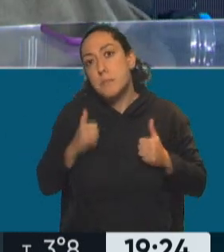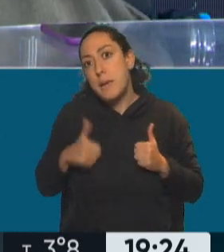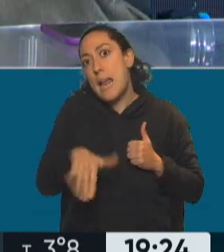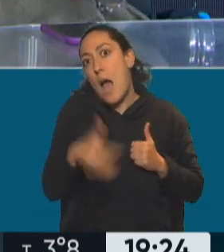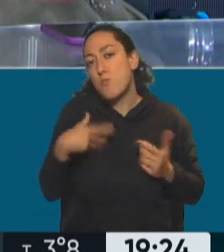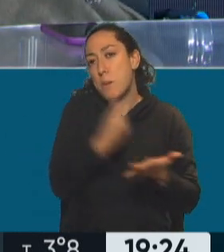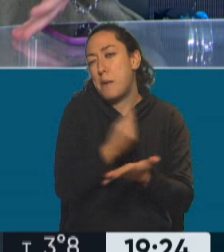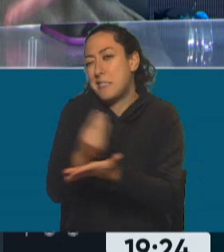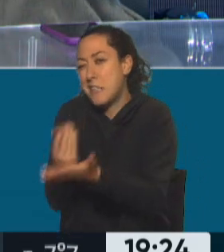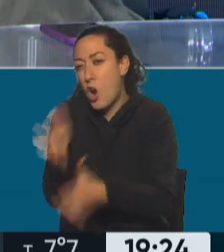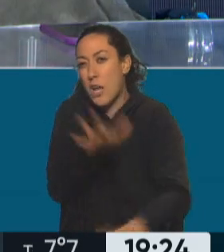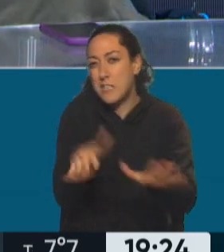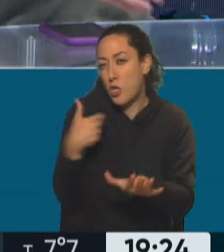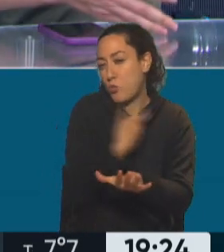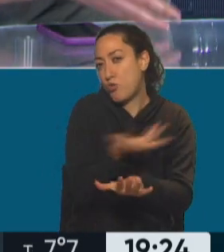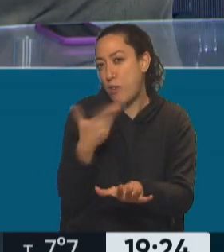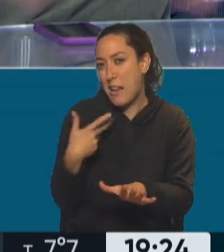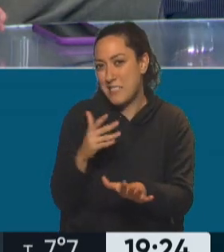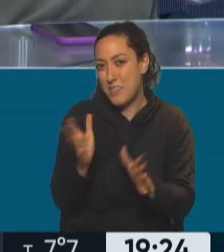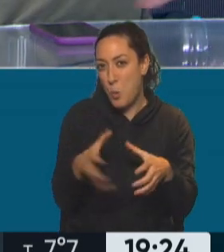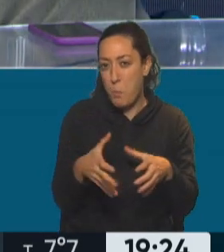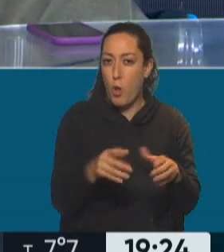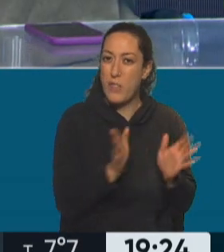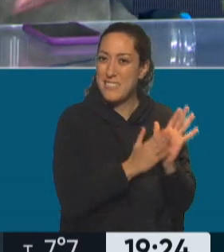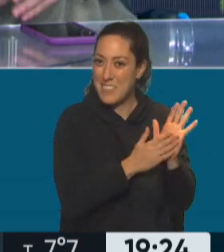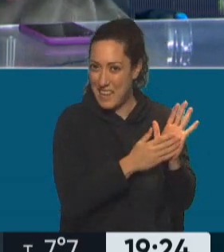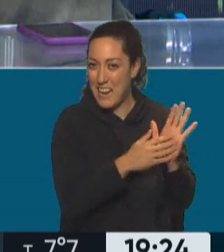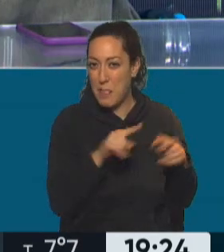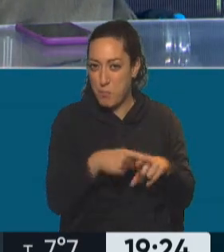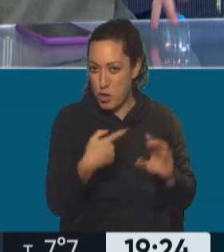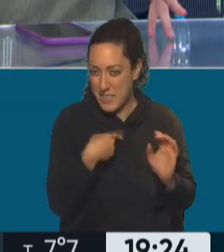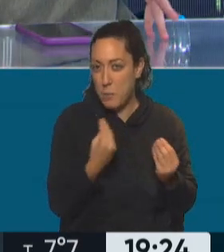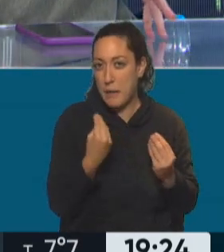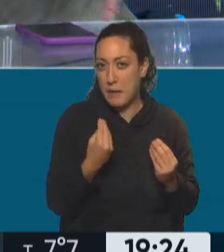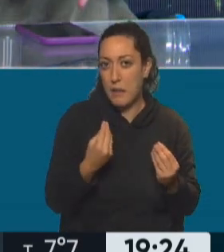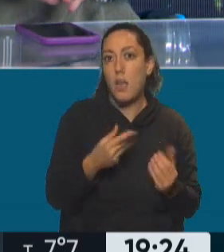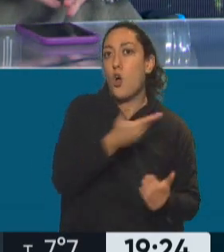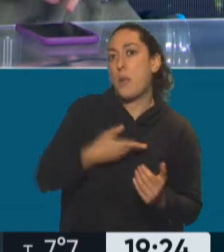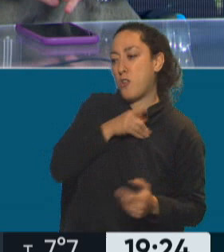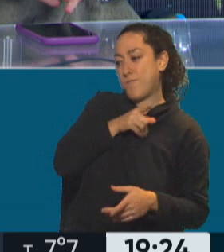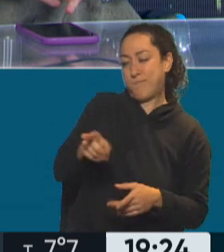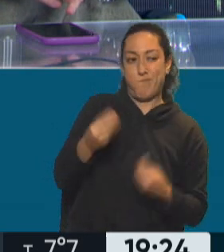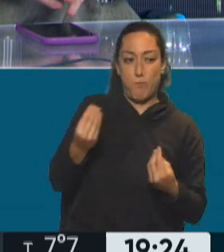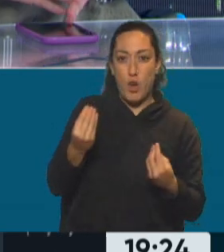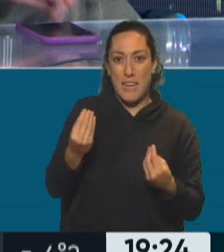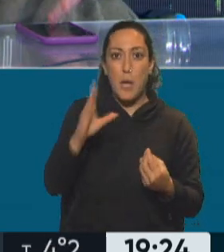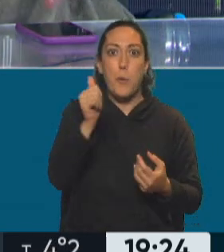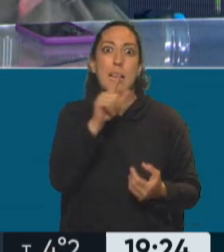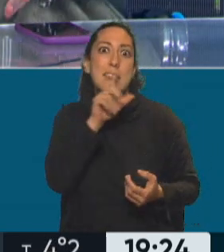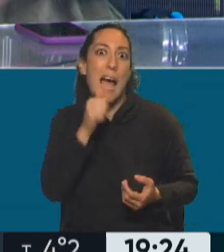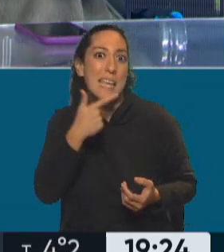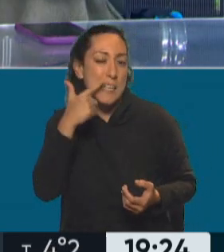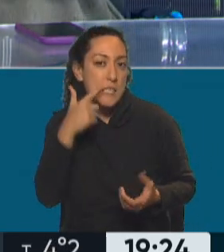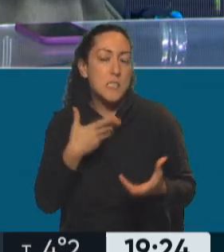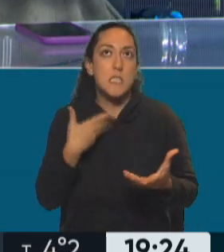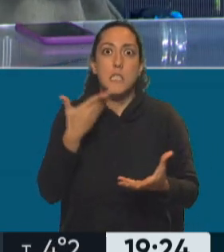de organizaciones sociales de izquierda se pronuncien en contra del gobierno de acuerdo al tono fiscalista que estuvo el discurso de Silvina Batakis. Pero de